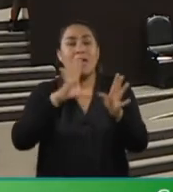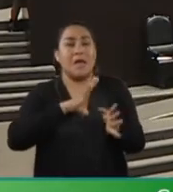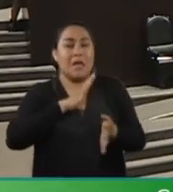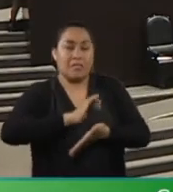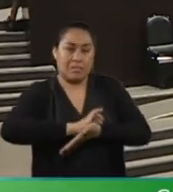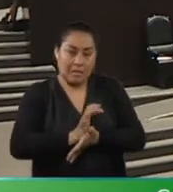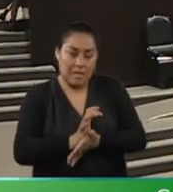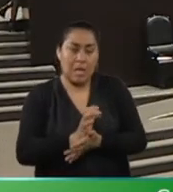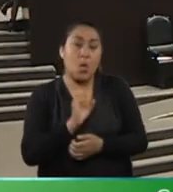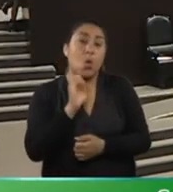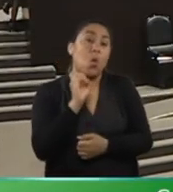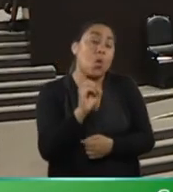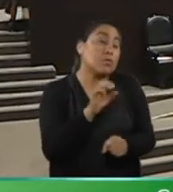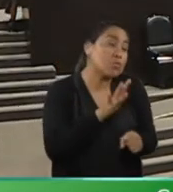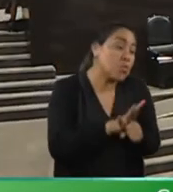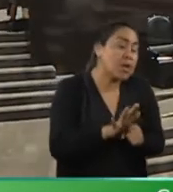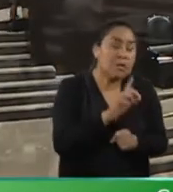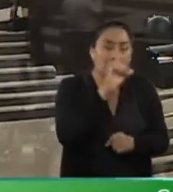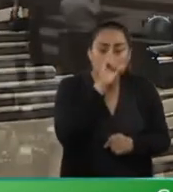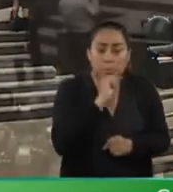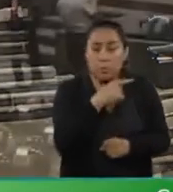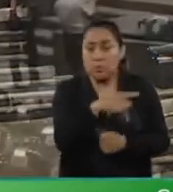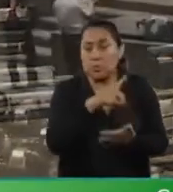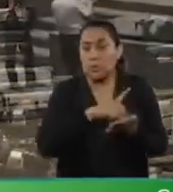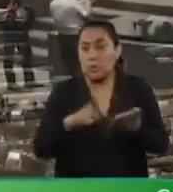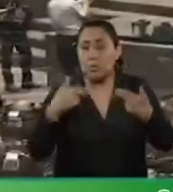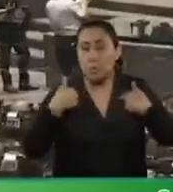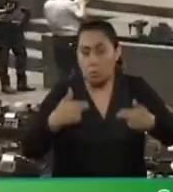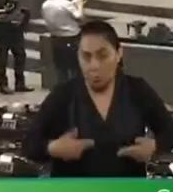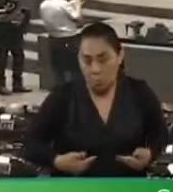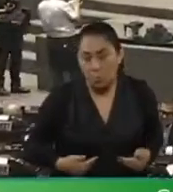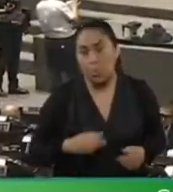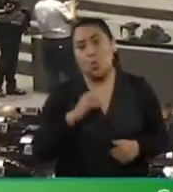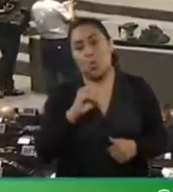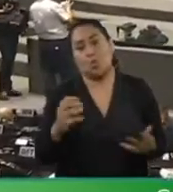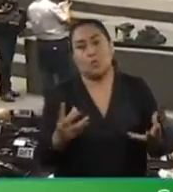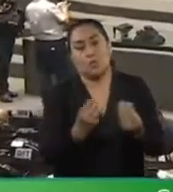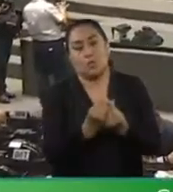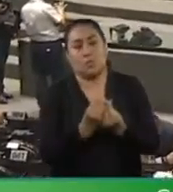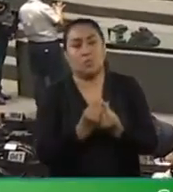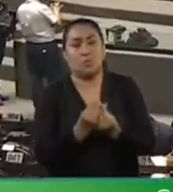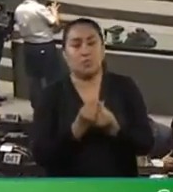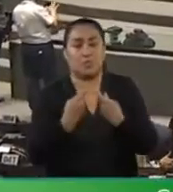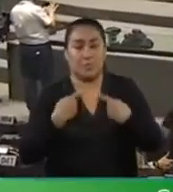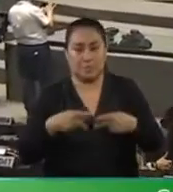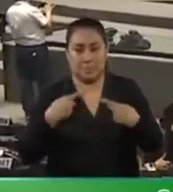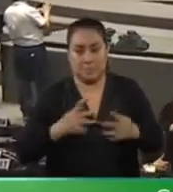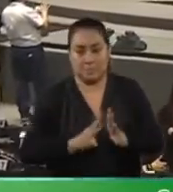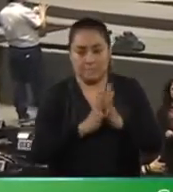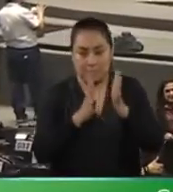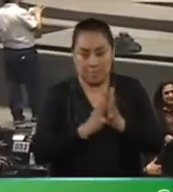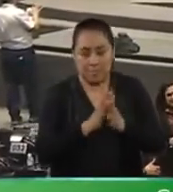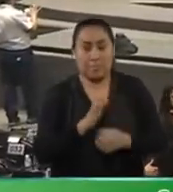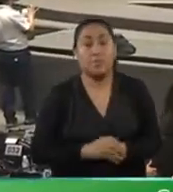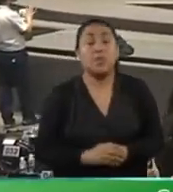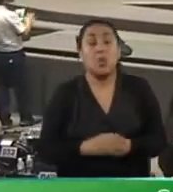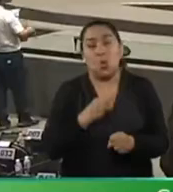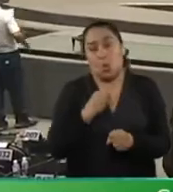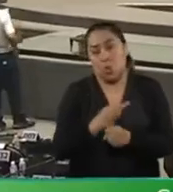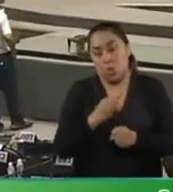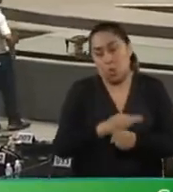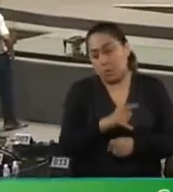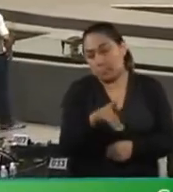o actos que vulneren sus derechos humanos y de participación ciudadana. Apelando a su buen